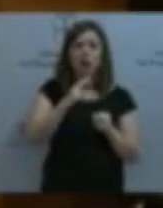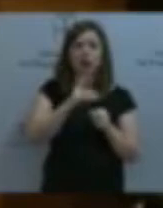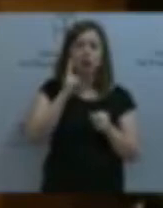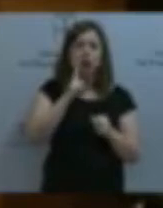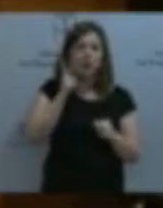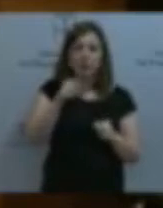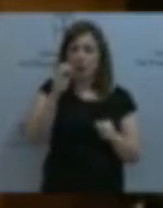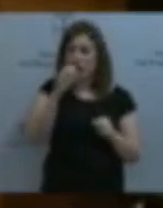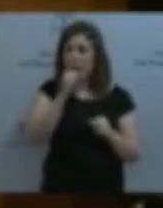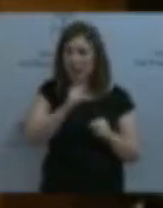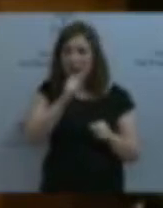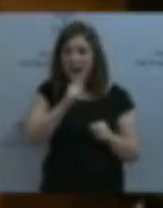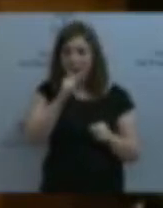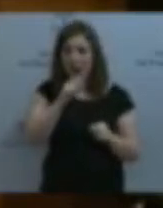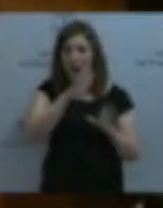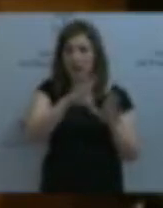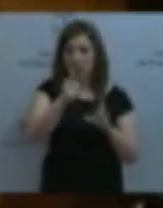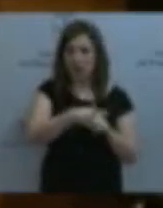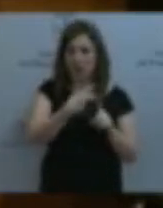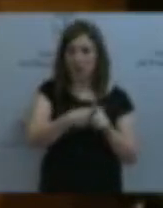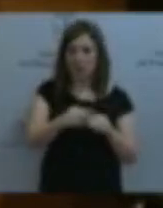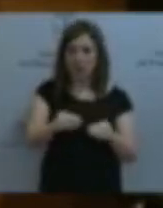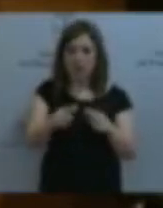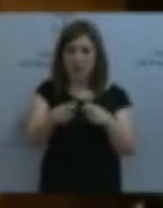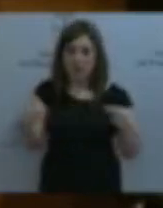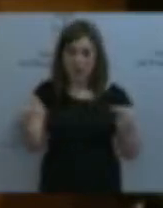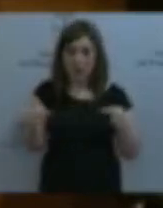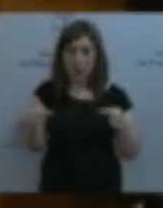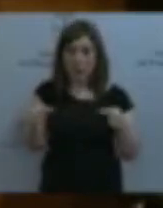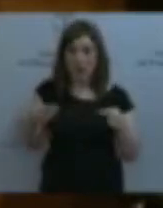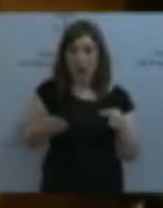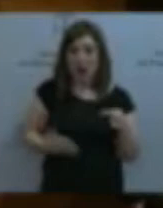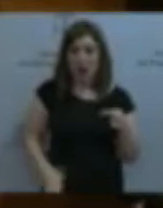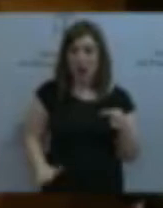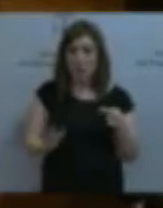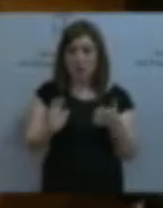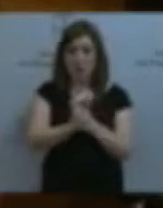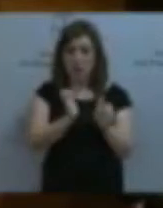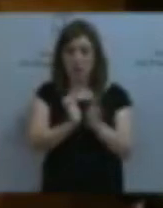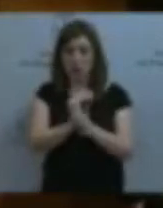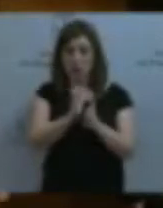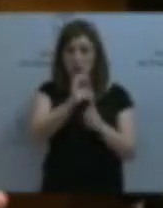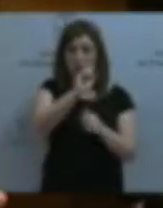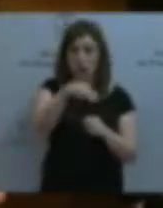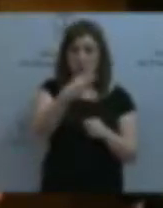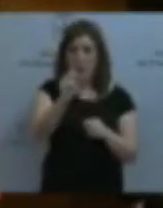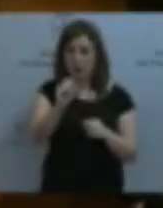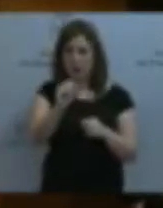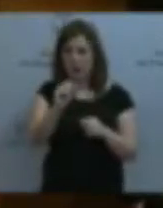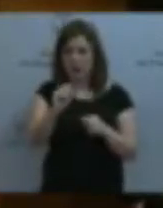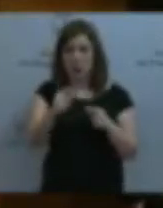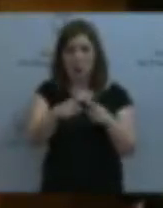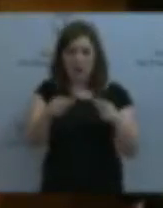céntimos, sándwiches jamón york a 0,20, sándwich vegetal a 0,10. Imagínense el escándalo